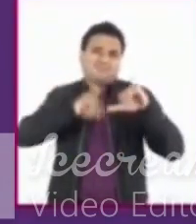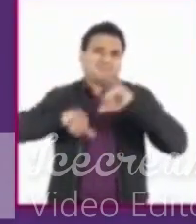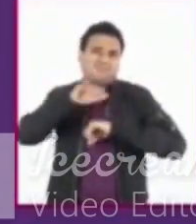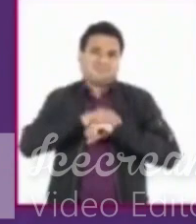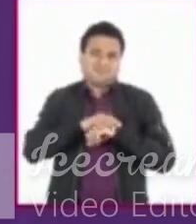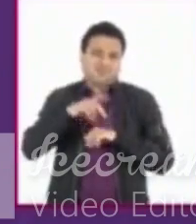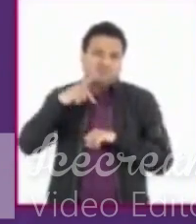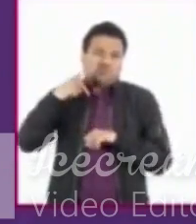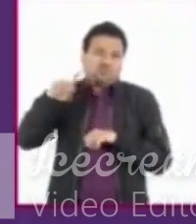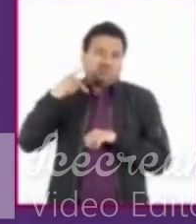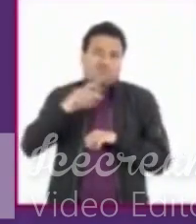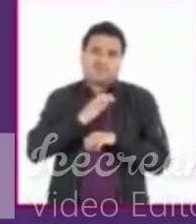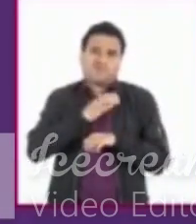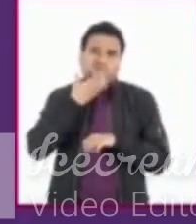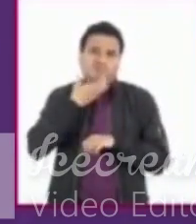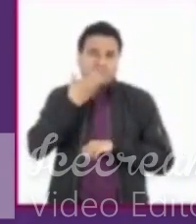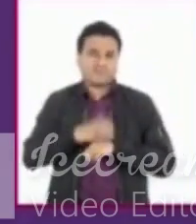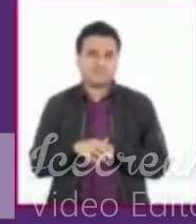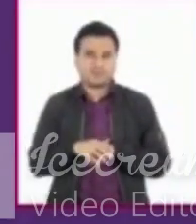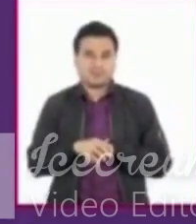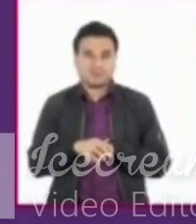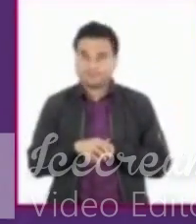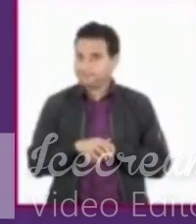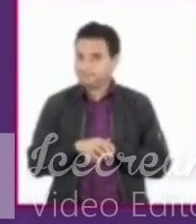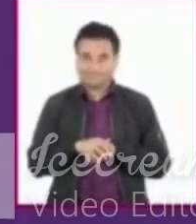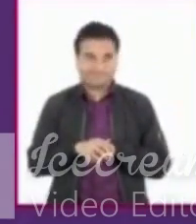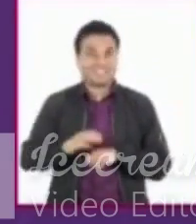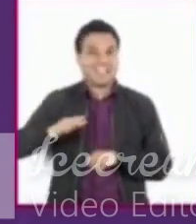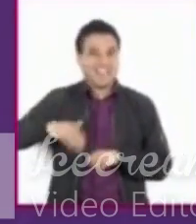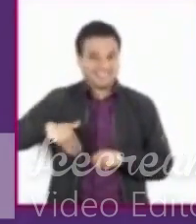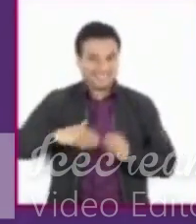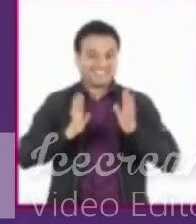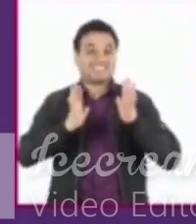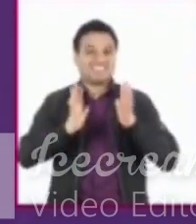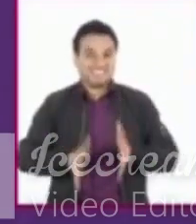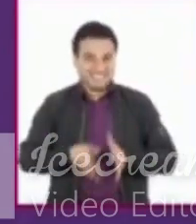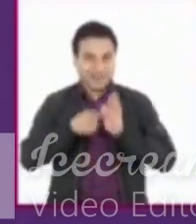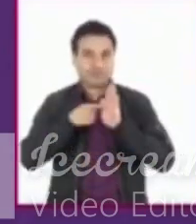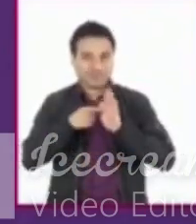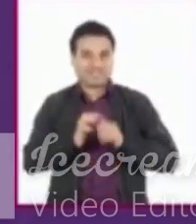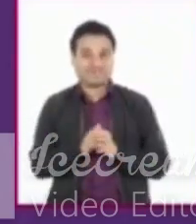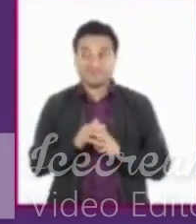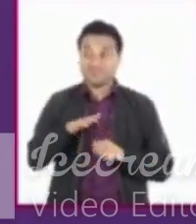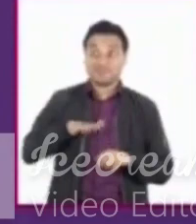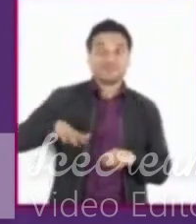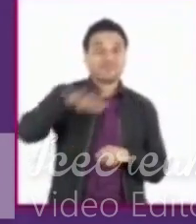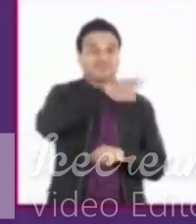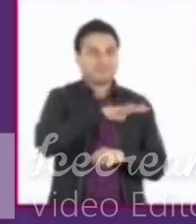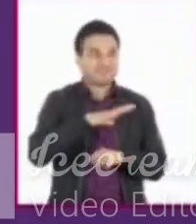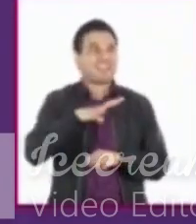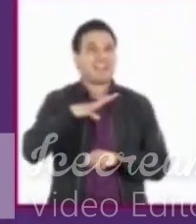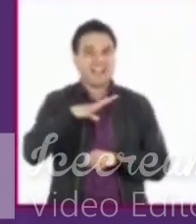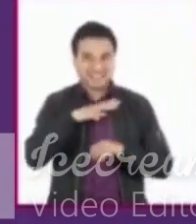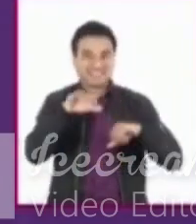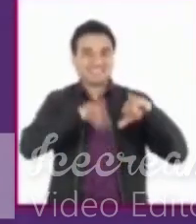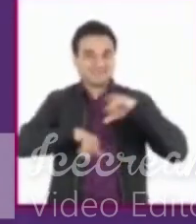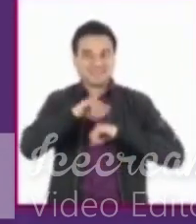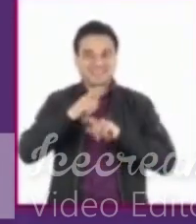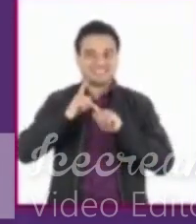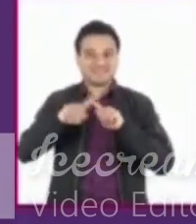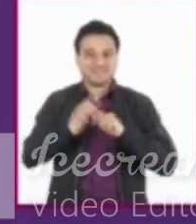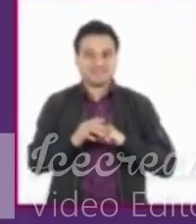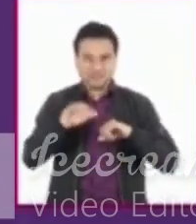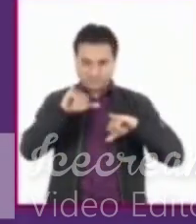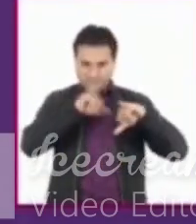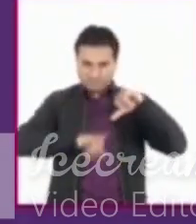científicos. Sin embargo, como ya hemos visto, a nuestro alrededor ocurren muchos de estos procesos. La química es la ciencia